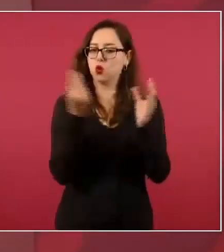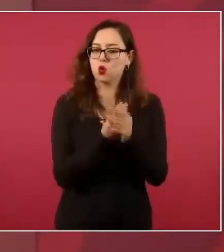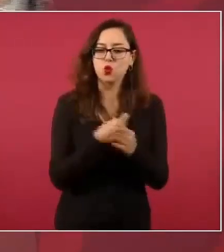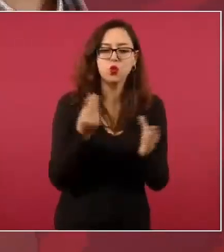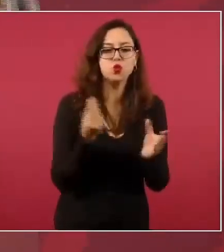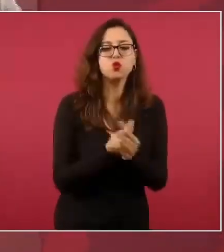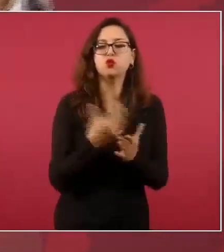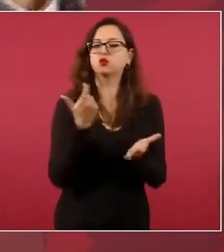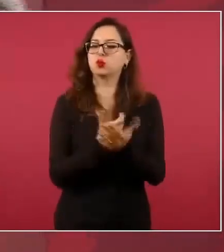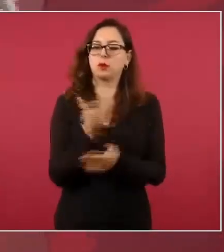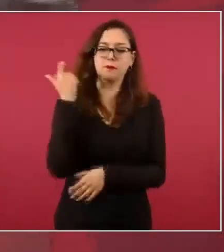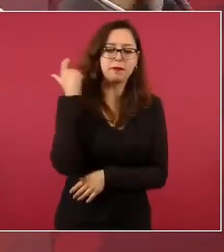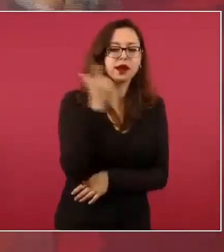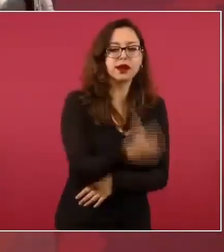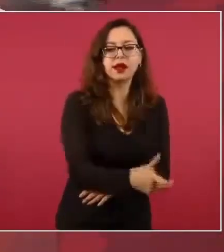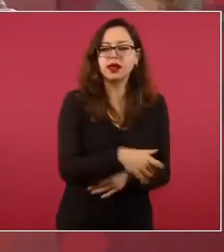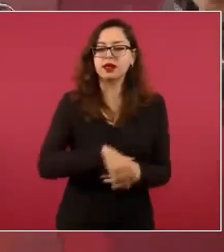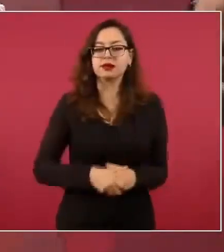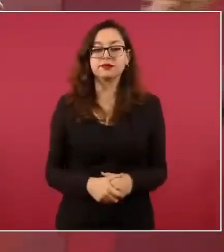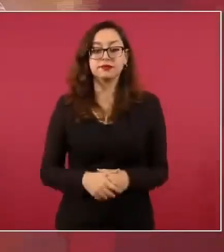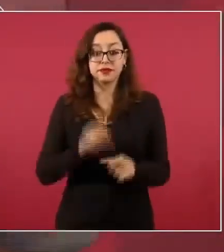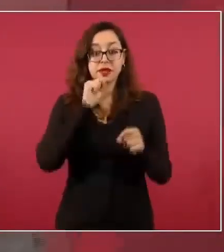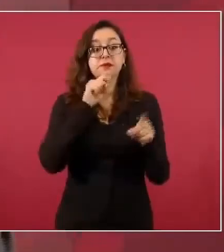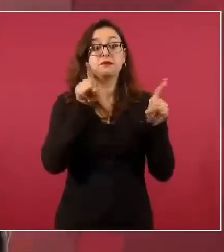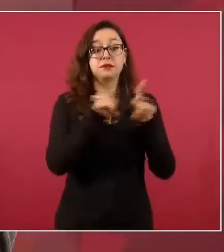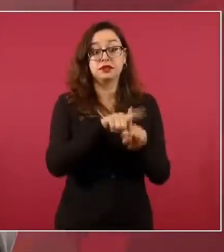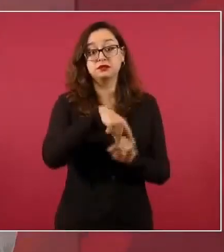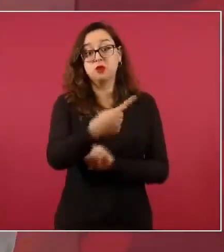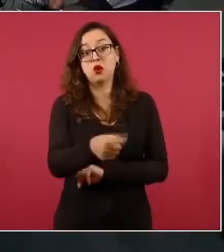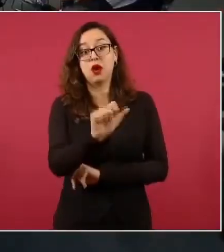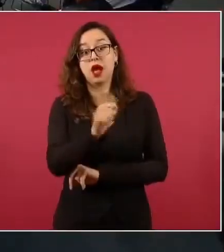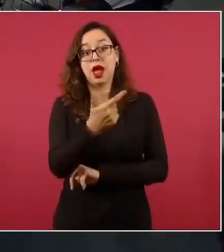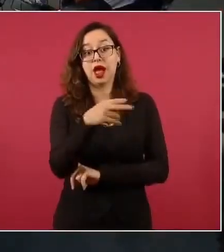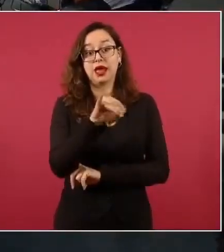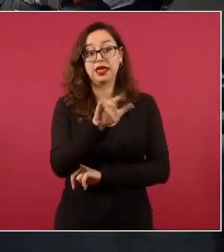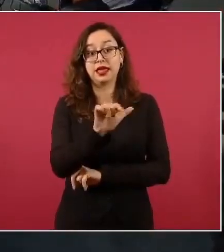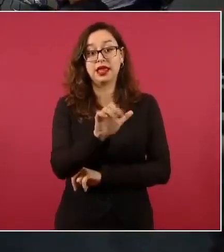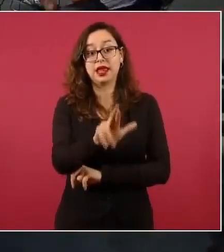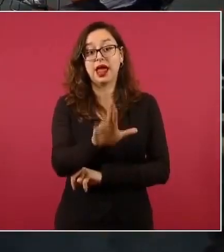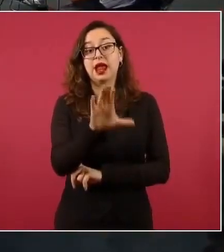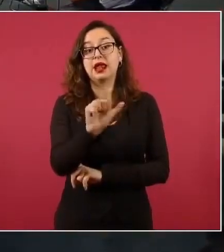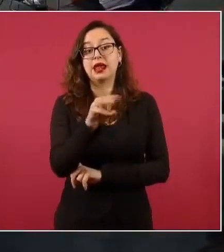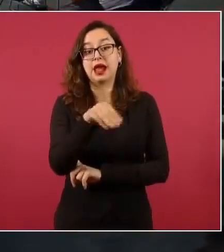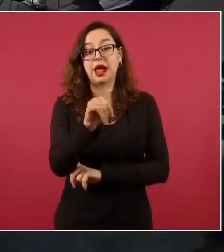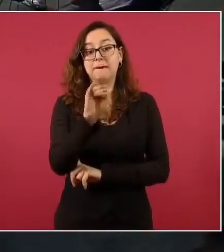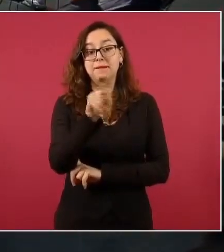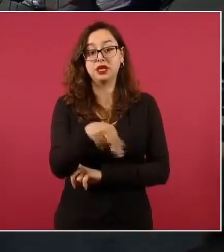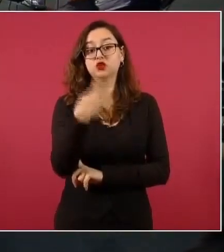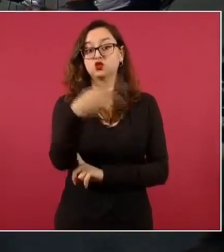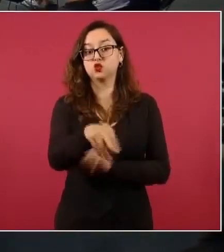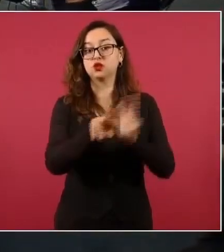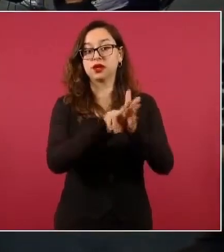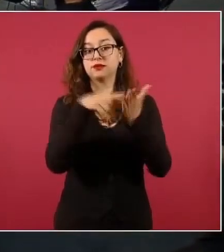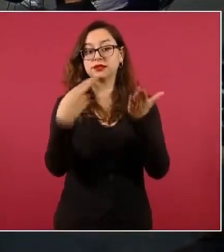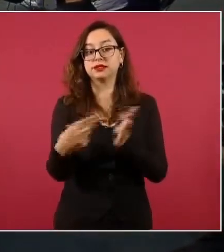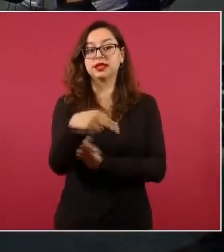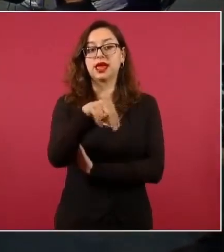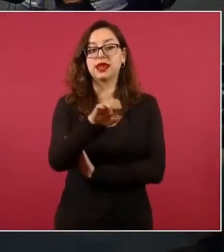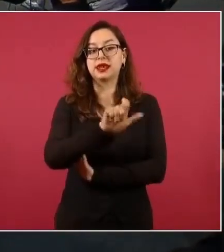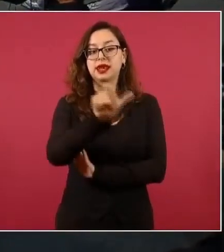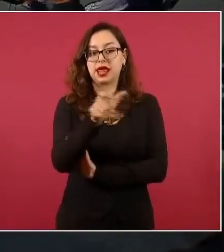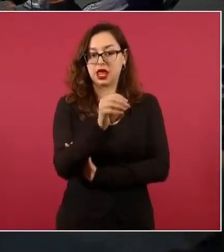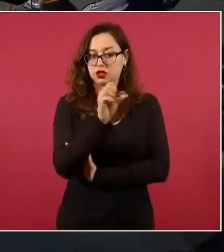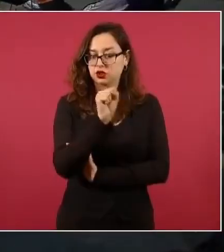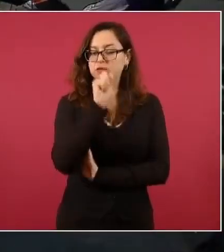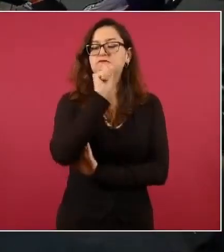pues toda la producción de la revista Nexos y libros y cursos